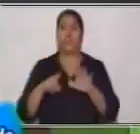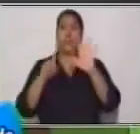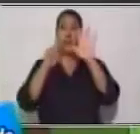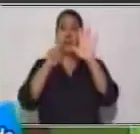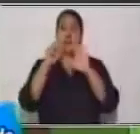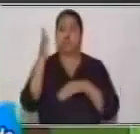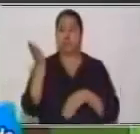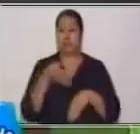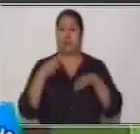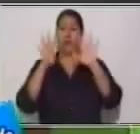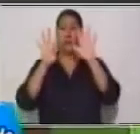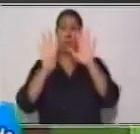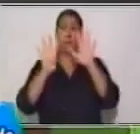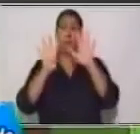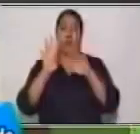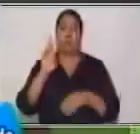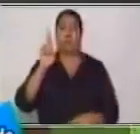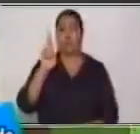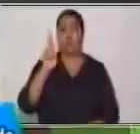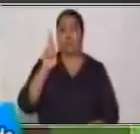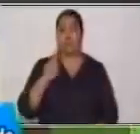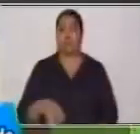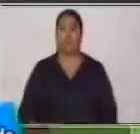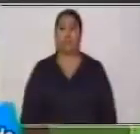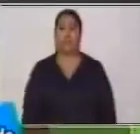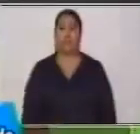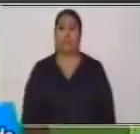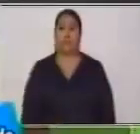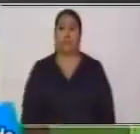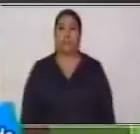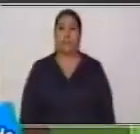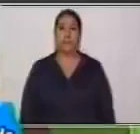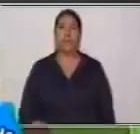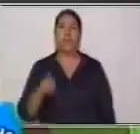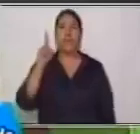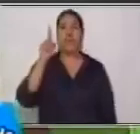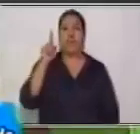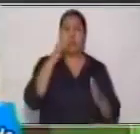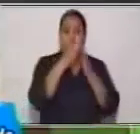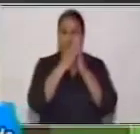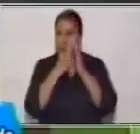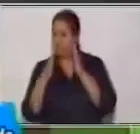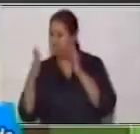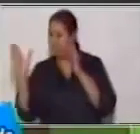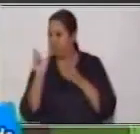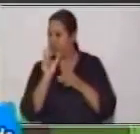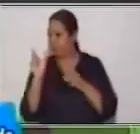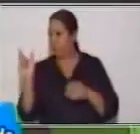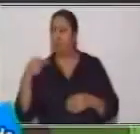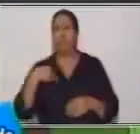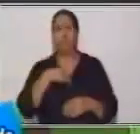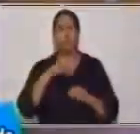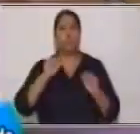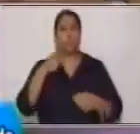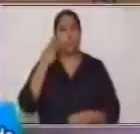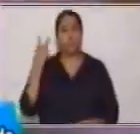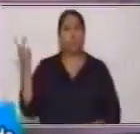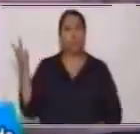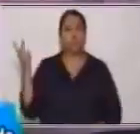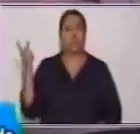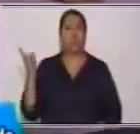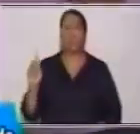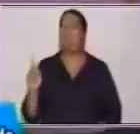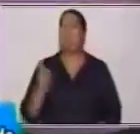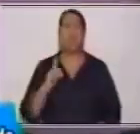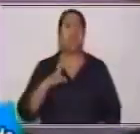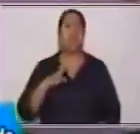6 novenos de R. Esta ecuación, como nosotros la podemos ver en este momento, no tiene ni la